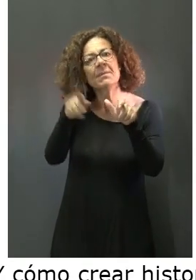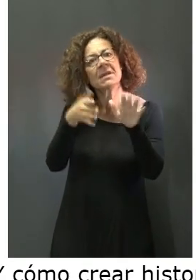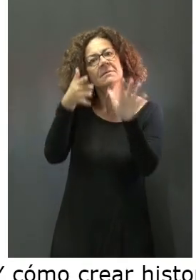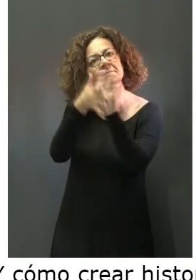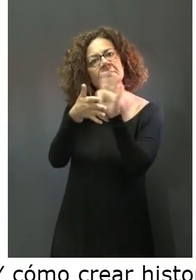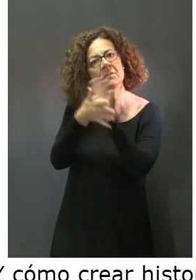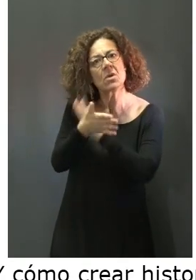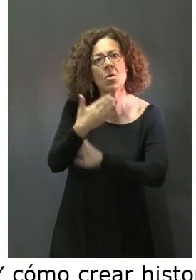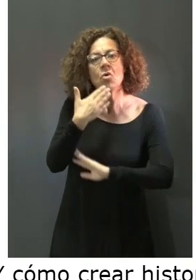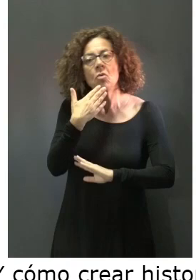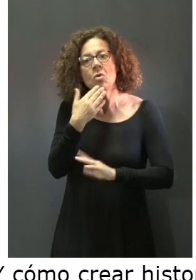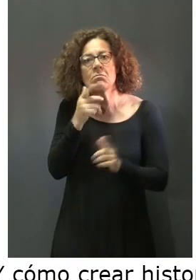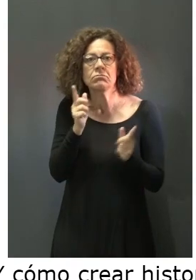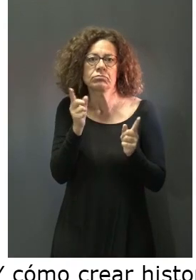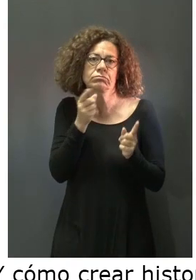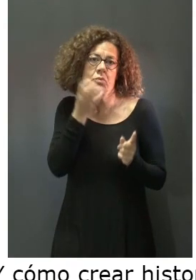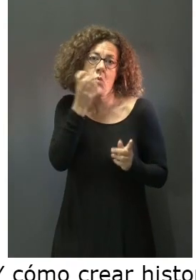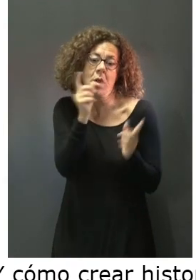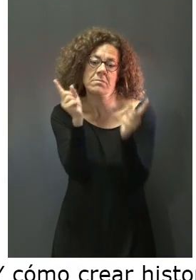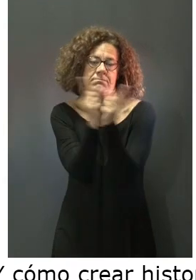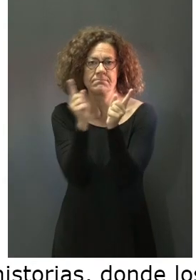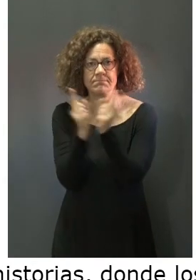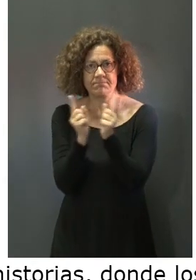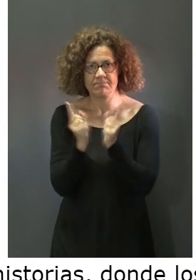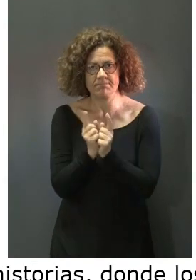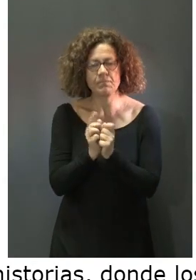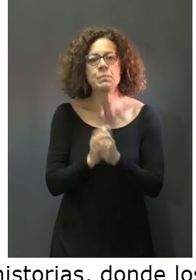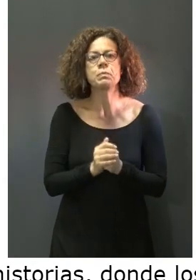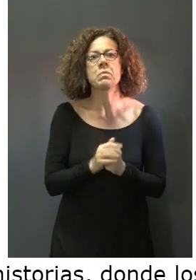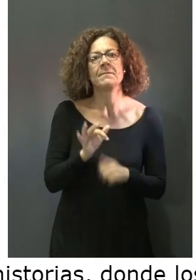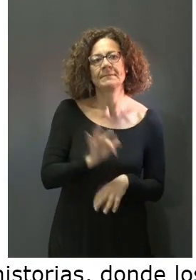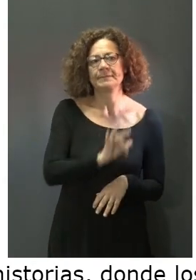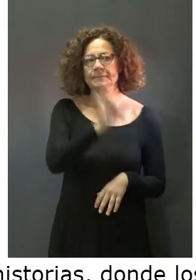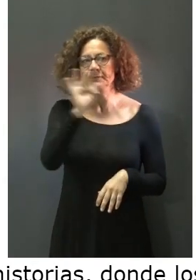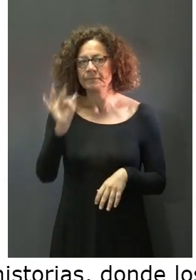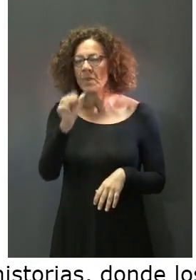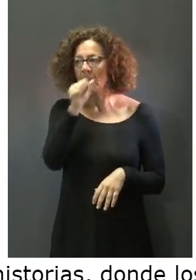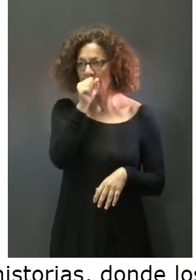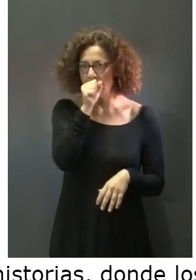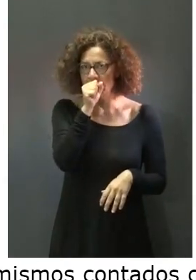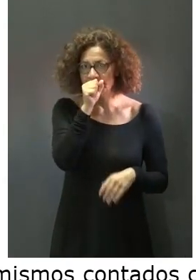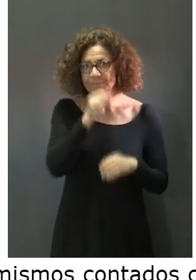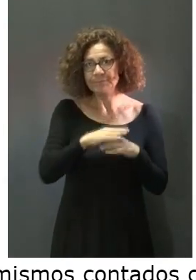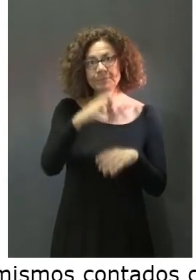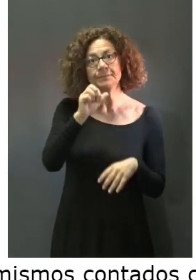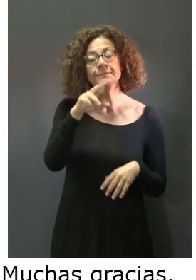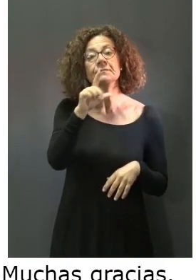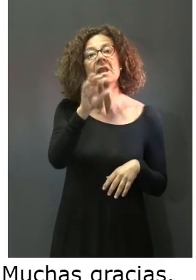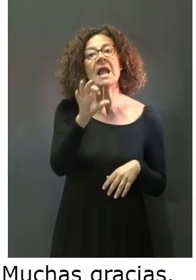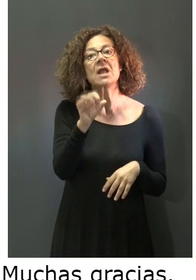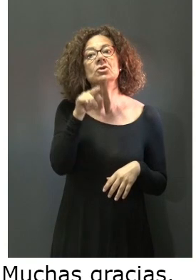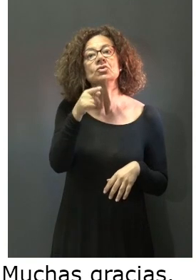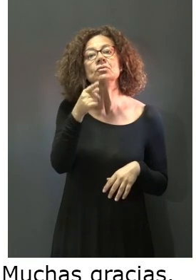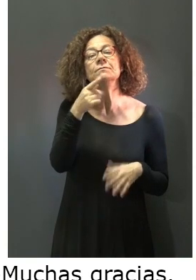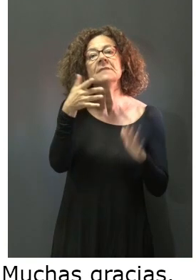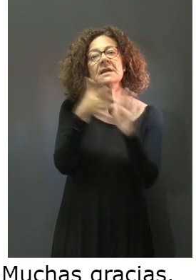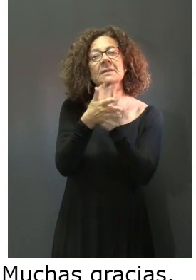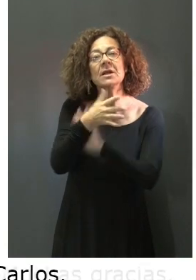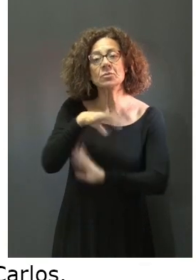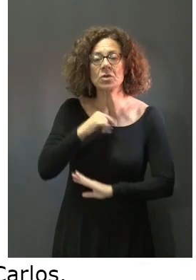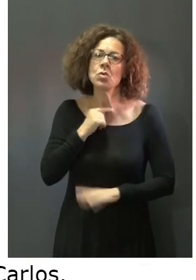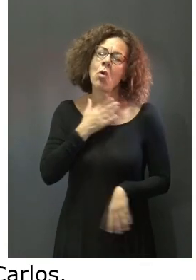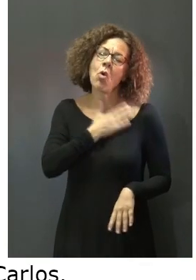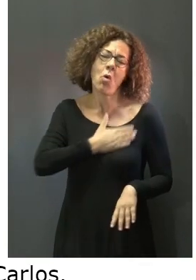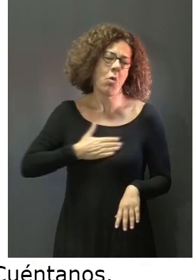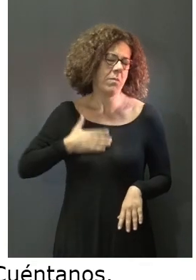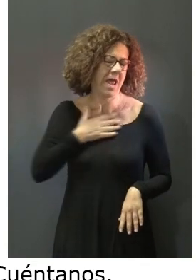como relatos, ¿no? Entonces, un poco... Muchas gracias. Sí. Carlos, pues cuéntanos. Pues bueno, un placer que me